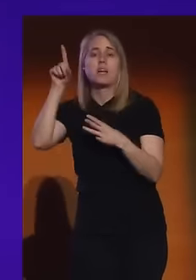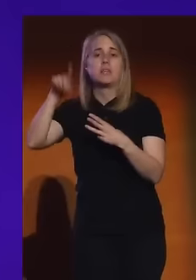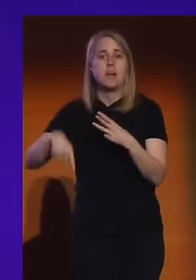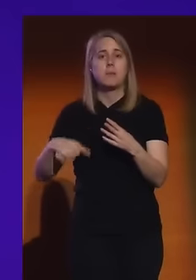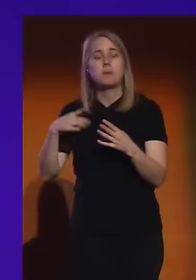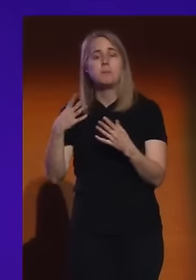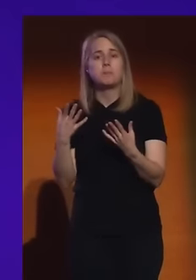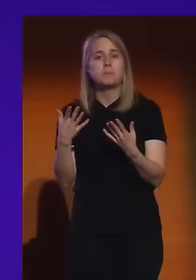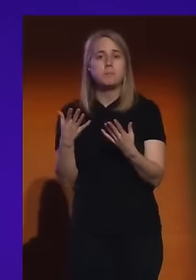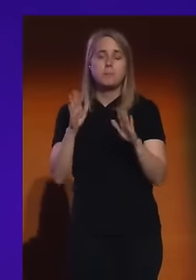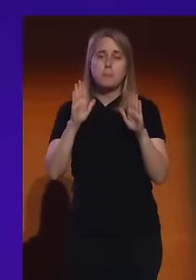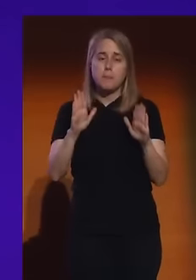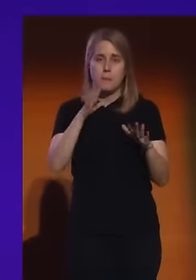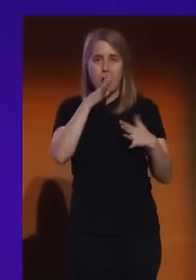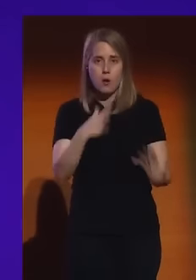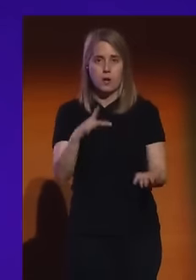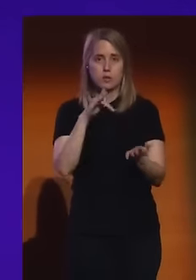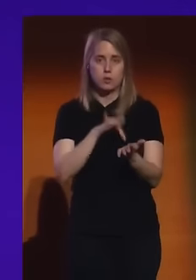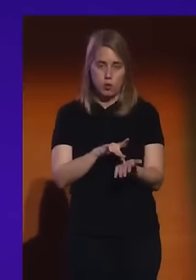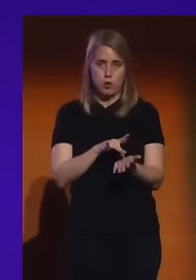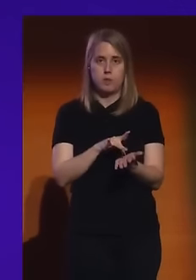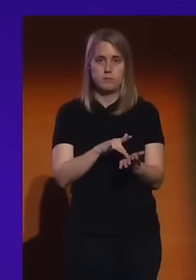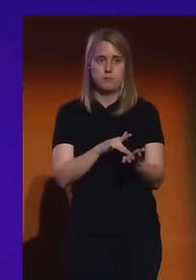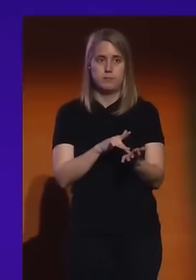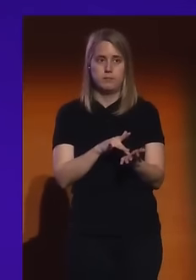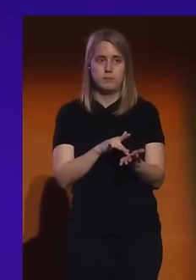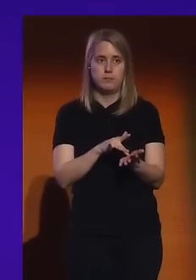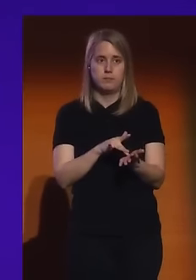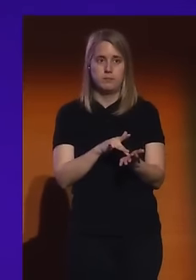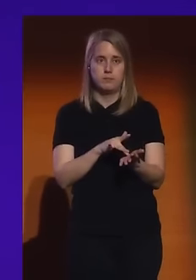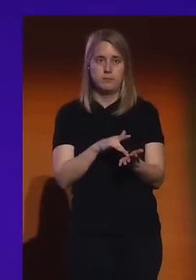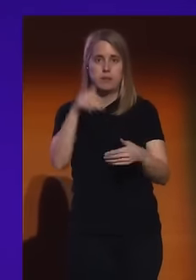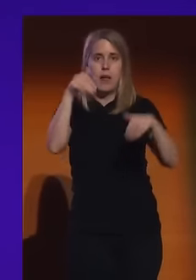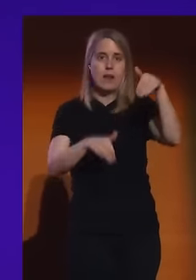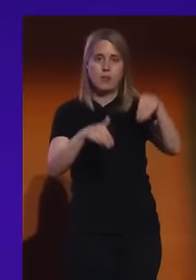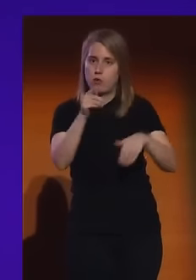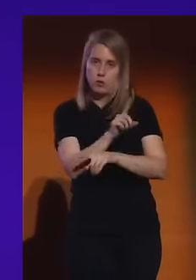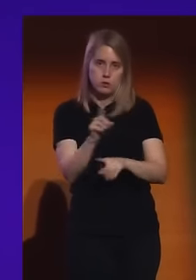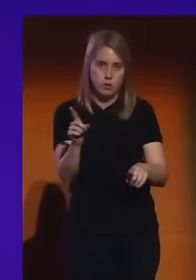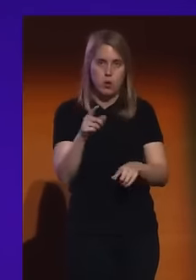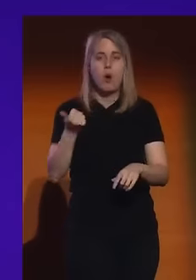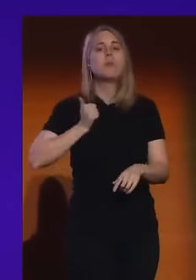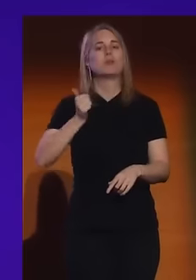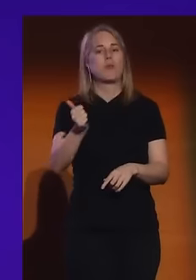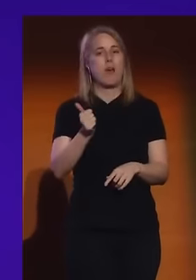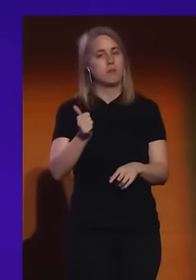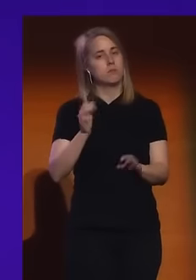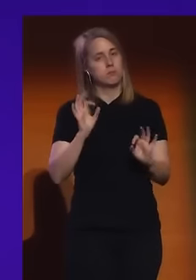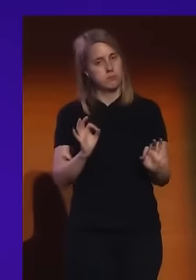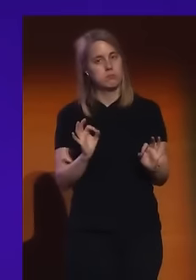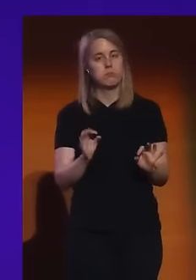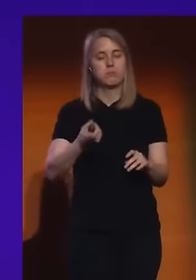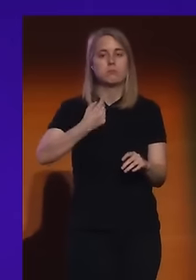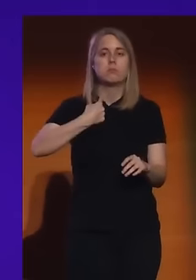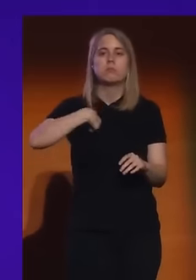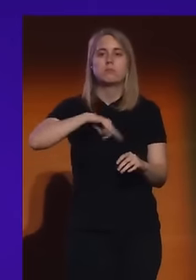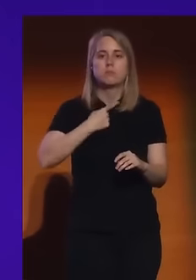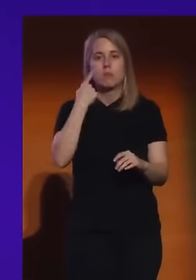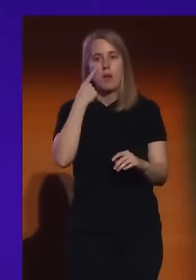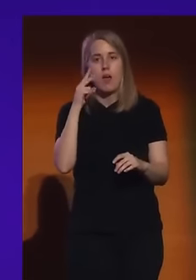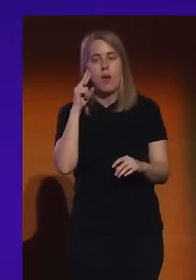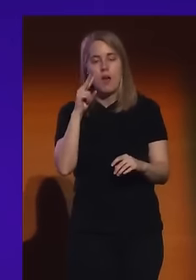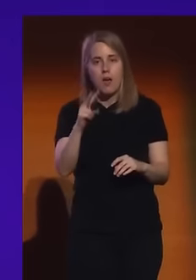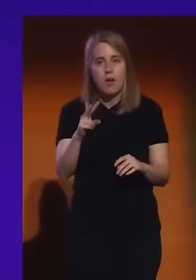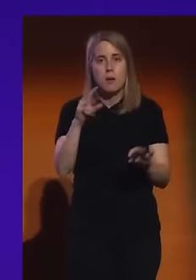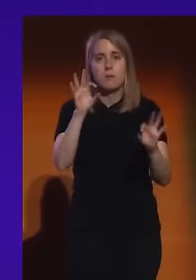garaya pero ahora vamos a tener vamos a tener no unas elecciones una oportunidad y vamos a ver si esa